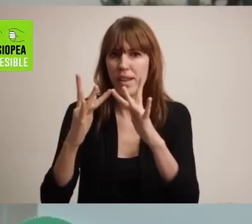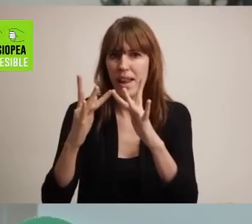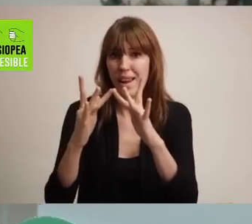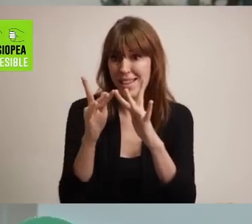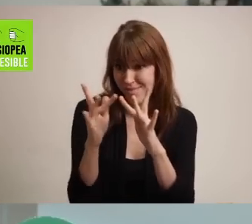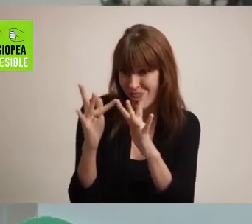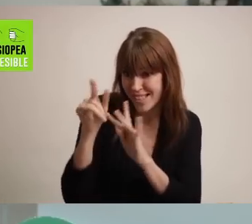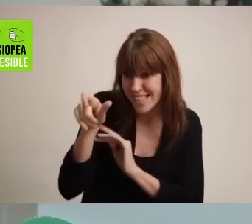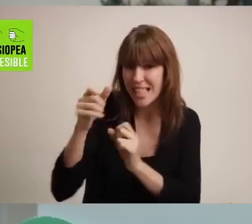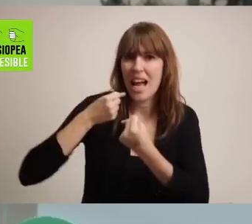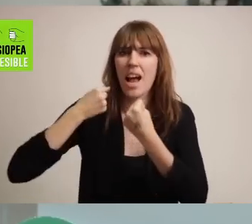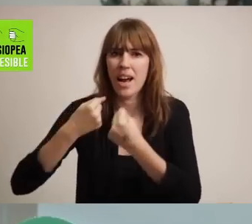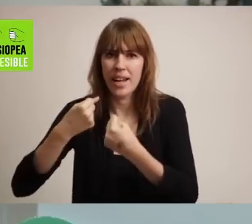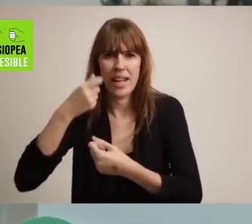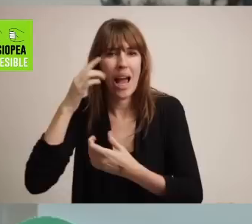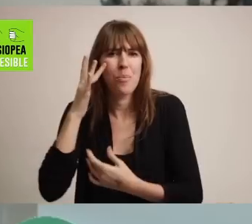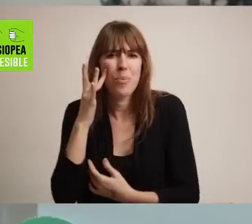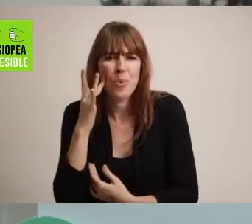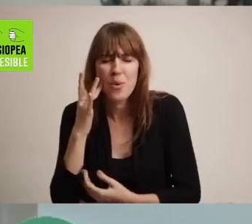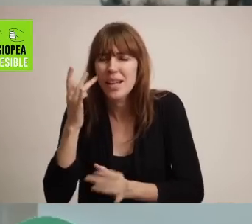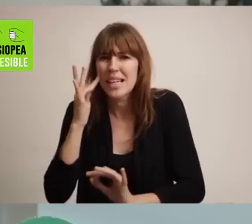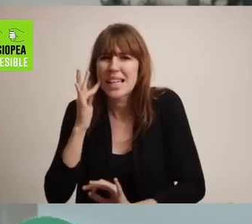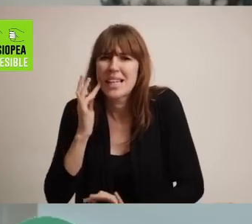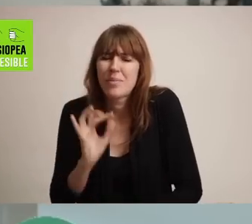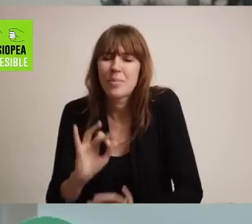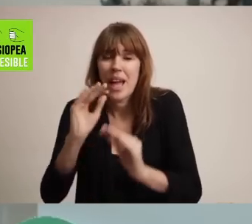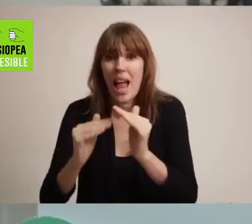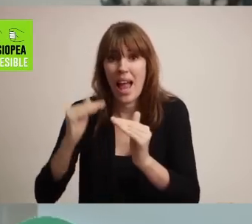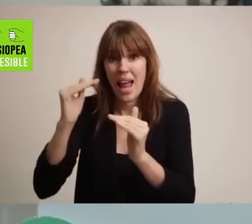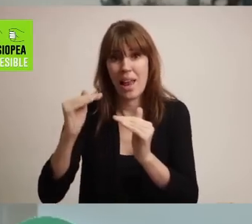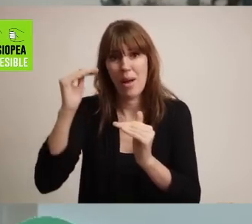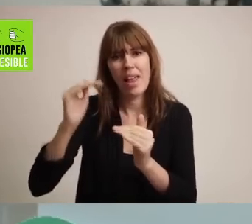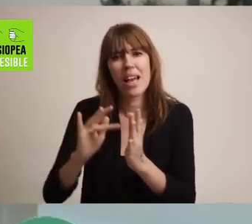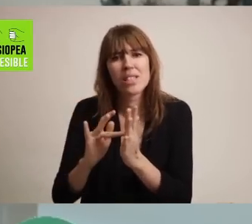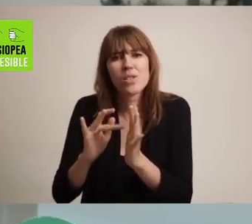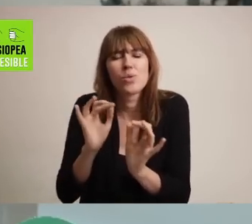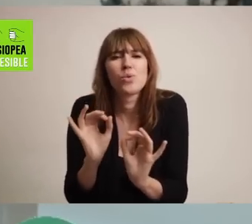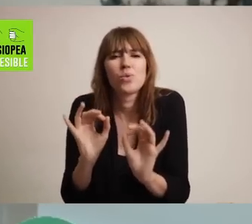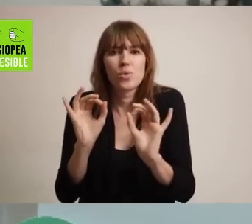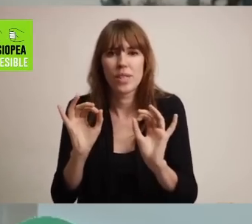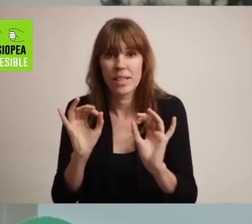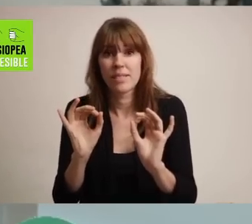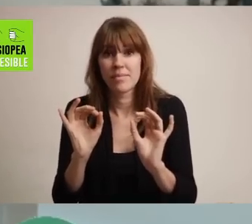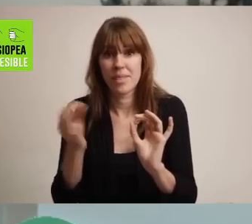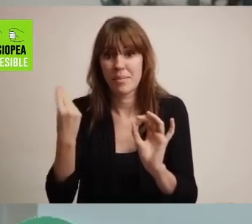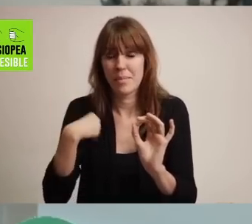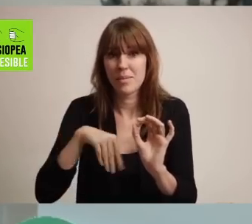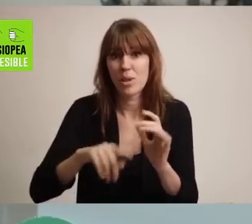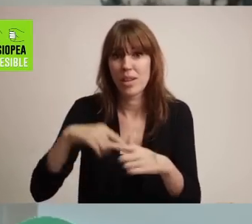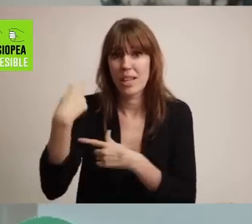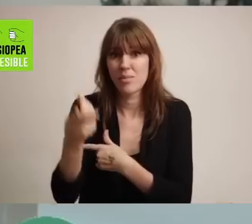esa energía pura, limpia, elevada, sutil, que es la que nos puede ayudar